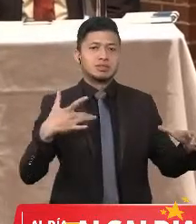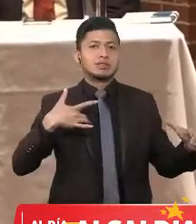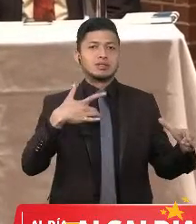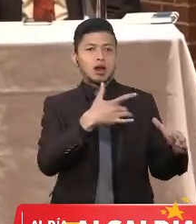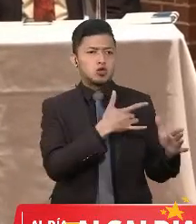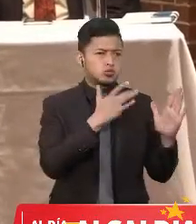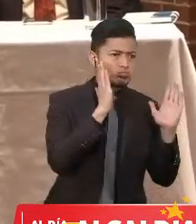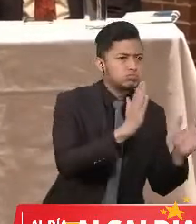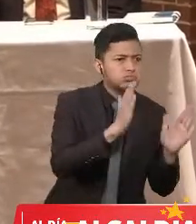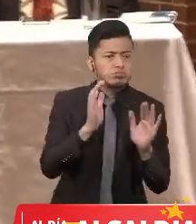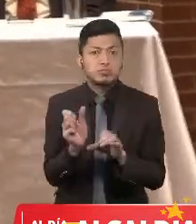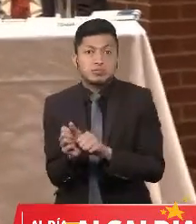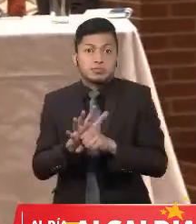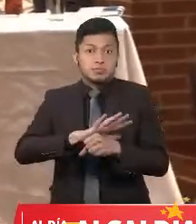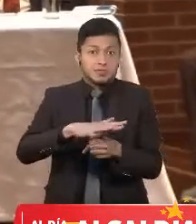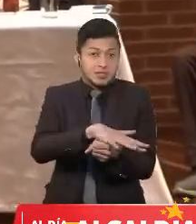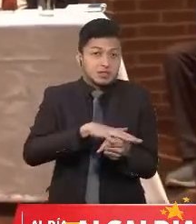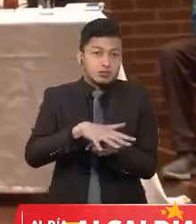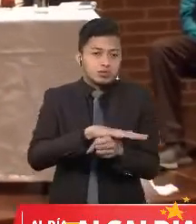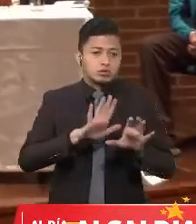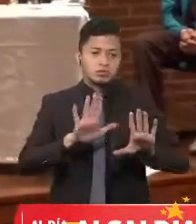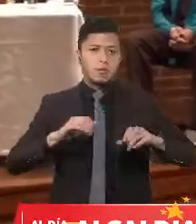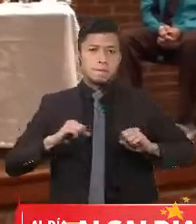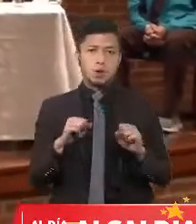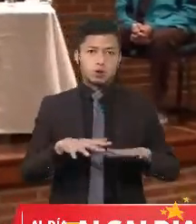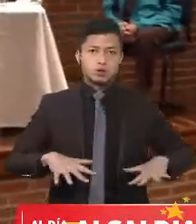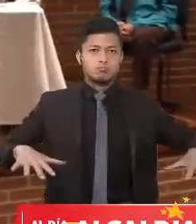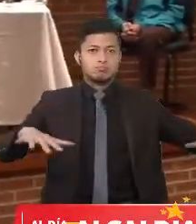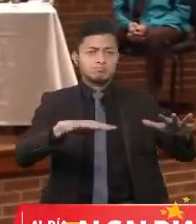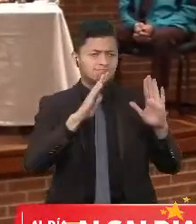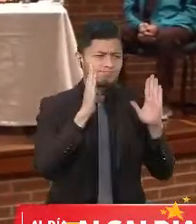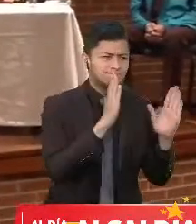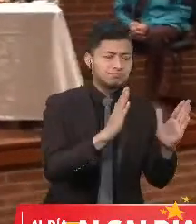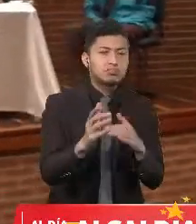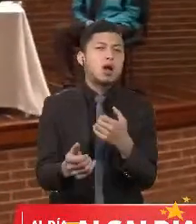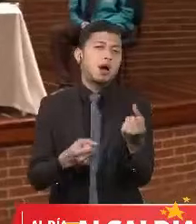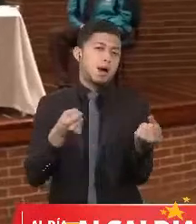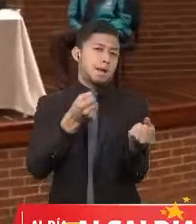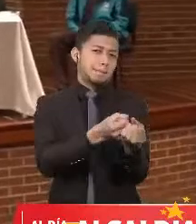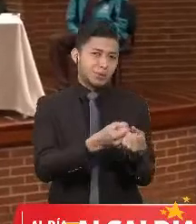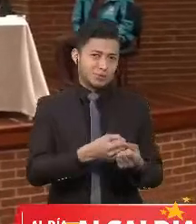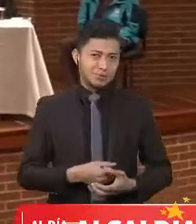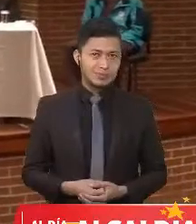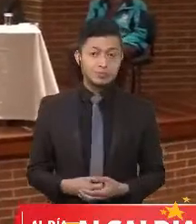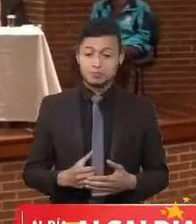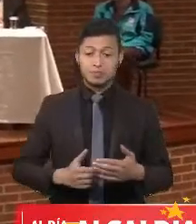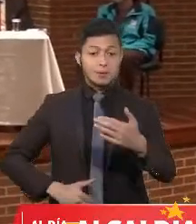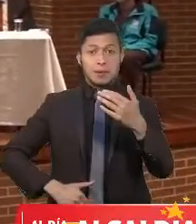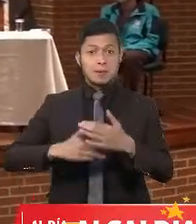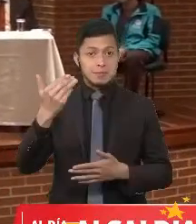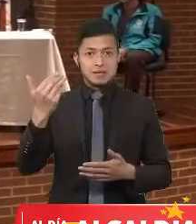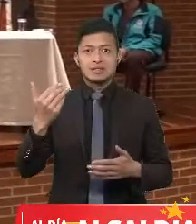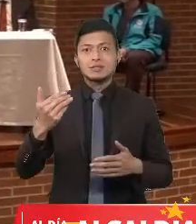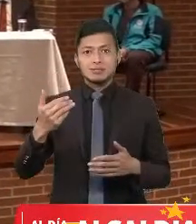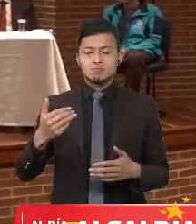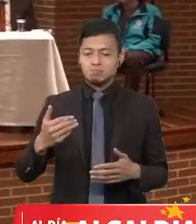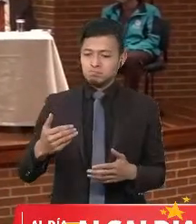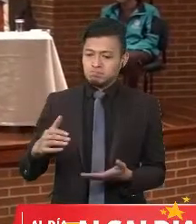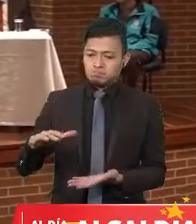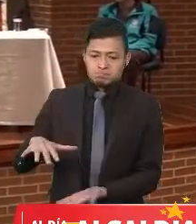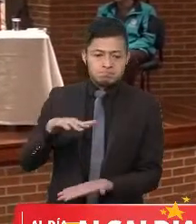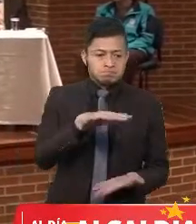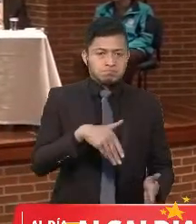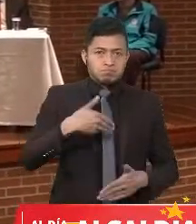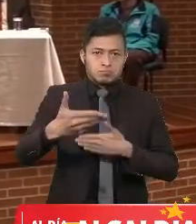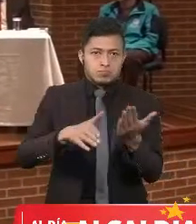atención de la pandemia por COVID-19 en la ciudad de Bogotá. Para dar inicio a este acto protocolario de entrega, damos la palabra a